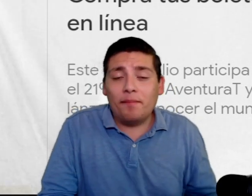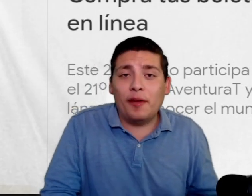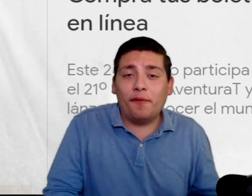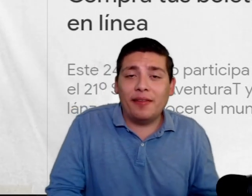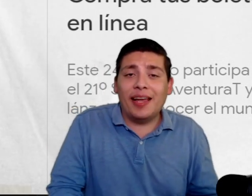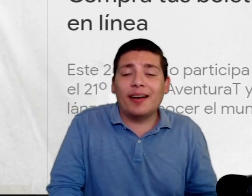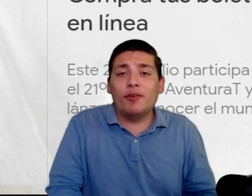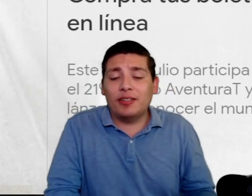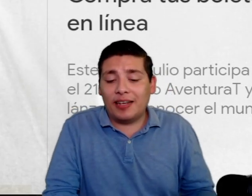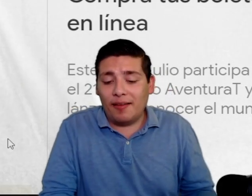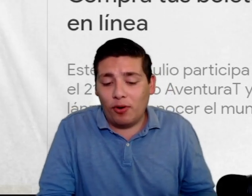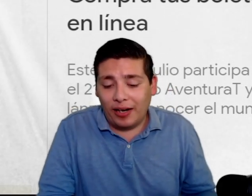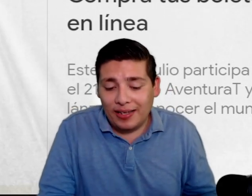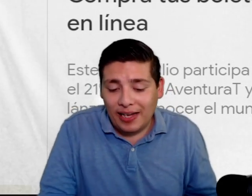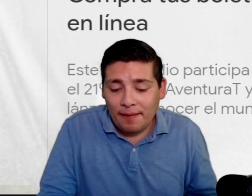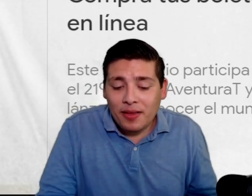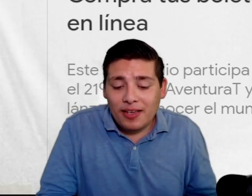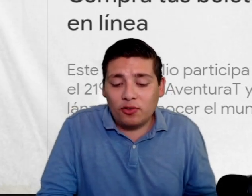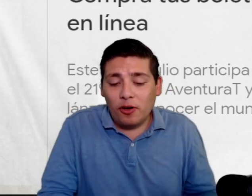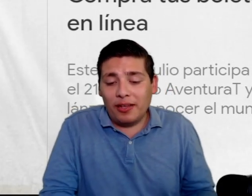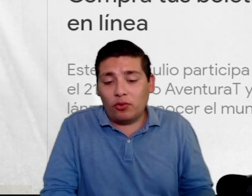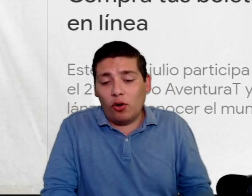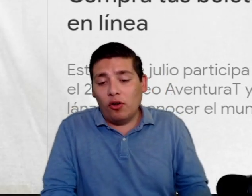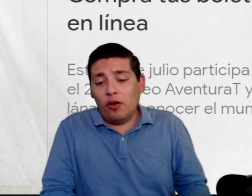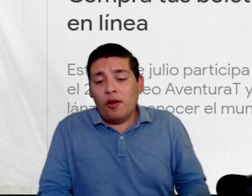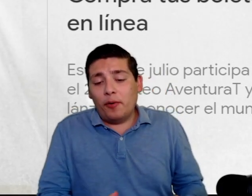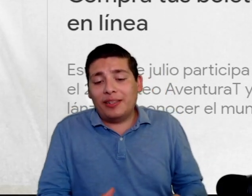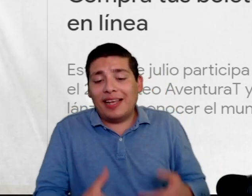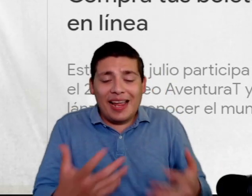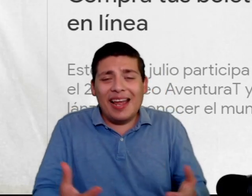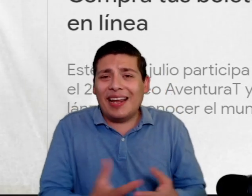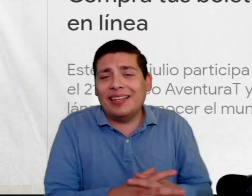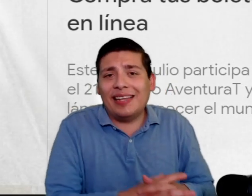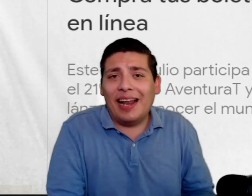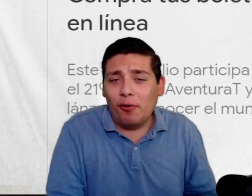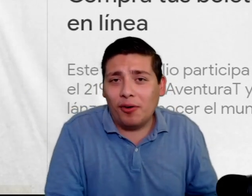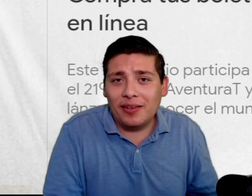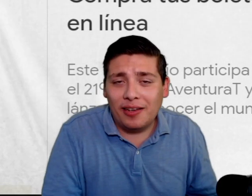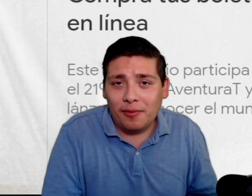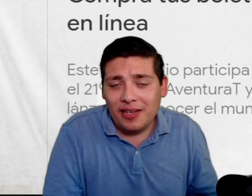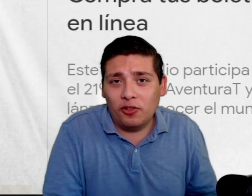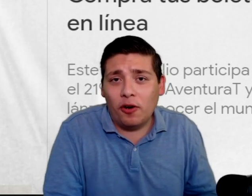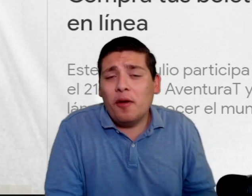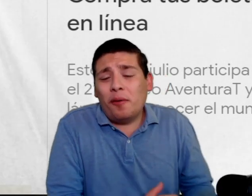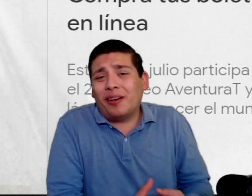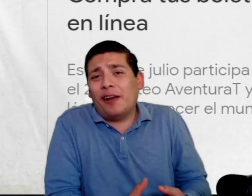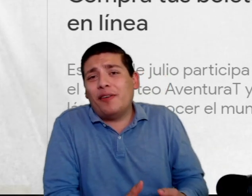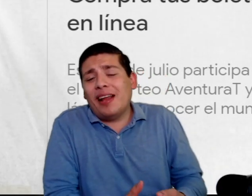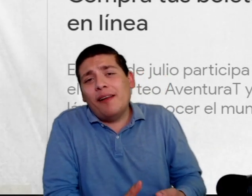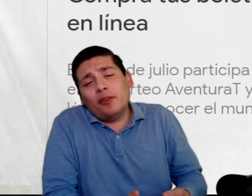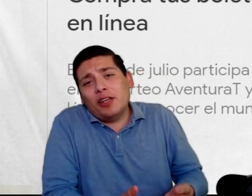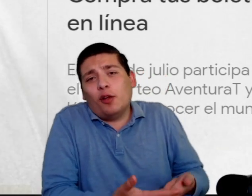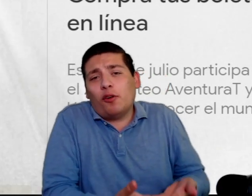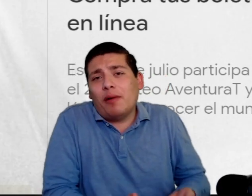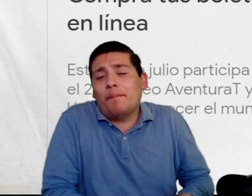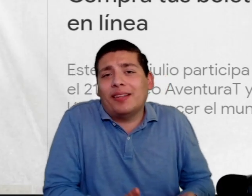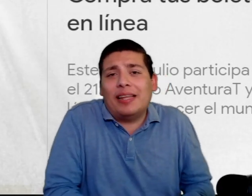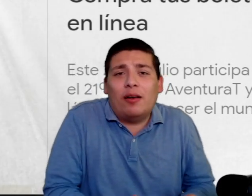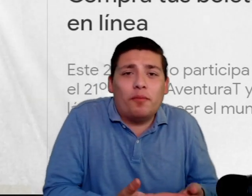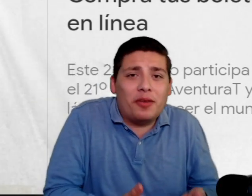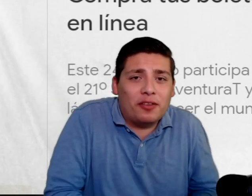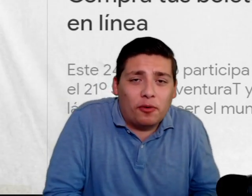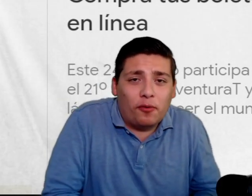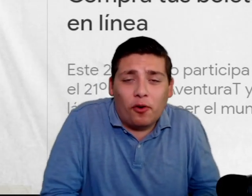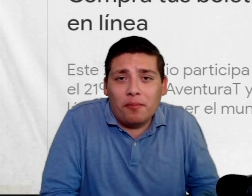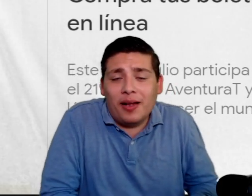buscar defender nuestra democracia y sobre todo pues tener esa labor de servicio, porque al final pues ellos forman parte